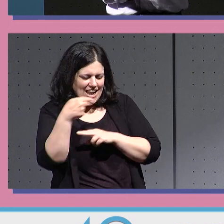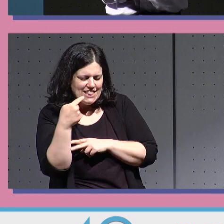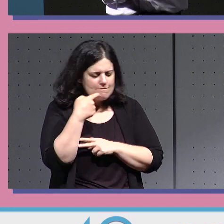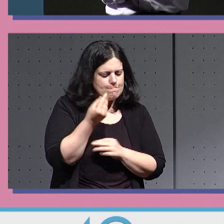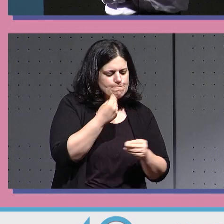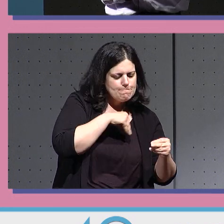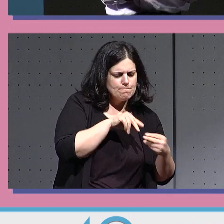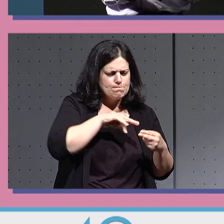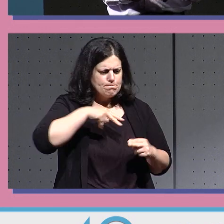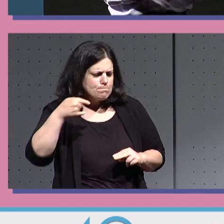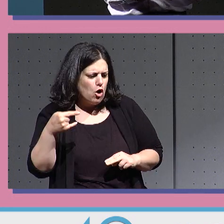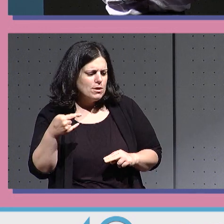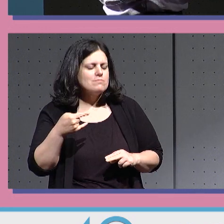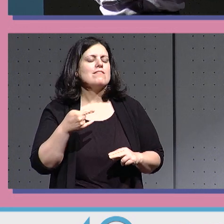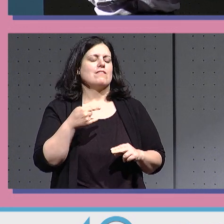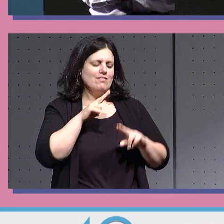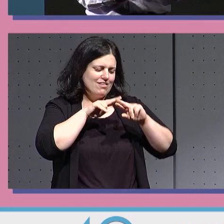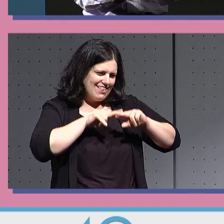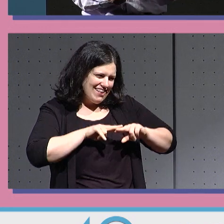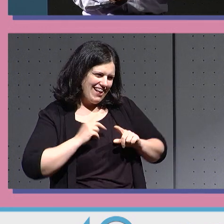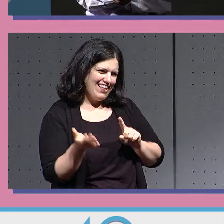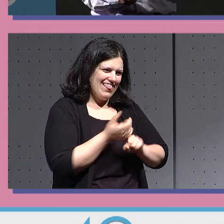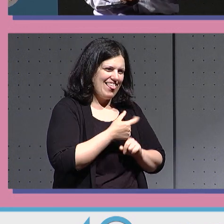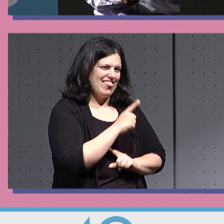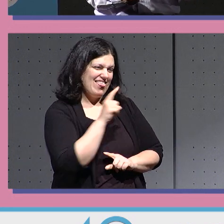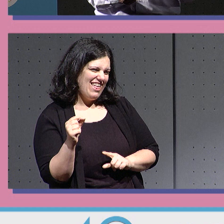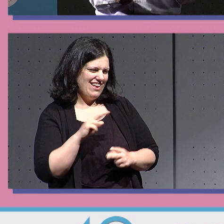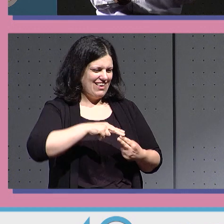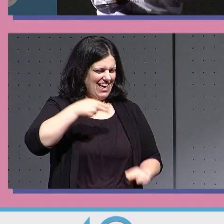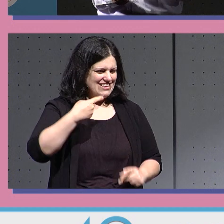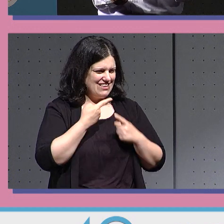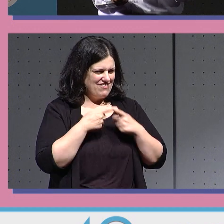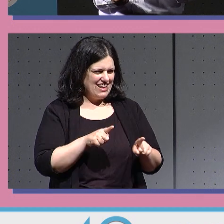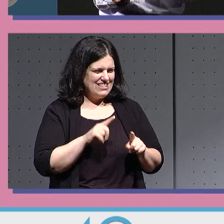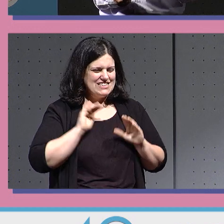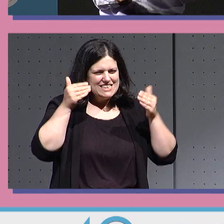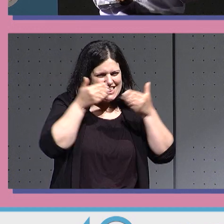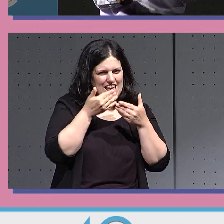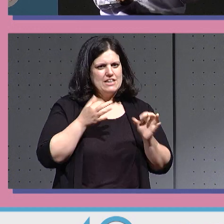está alterada. Hasta ahora hemos encontrado ya más de 100 genes distintos que explican el TEA,